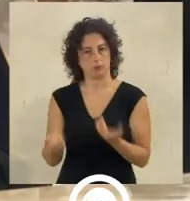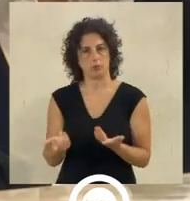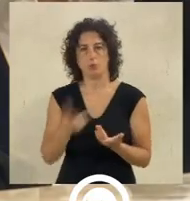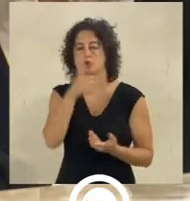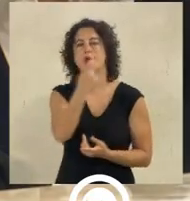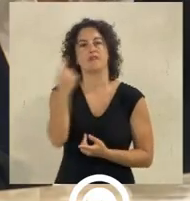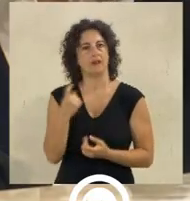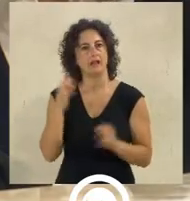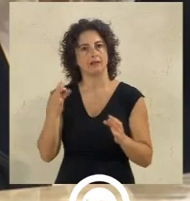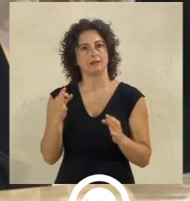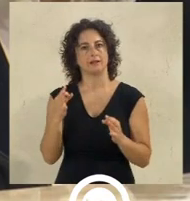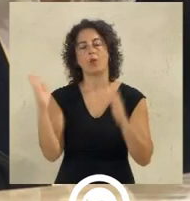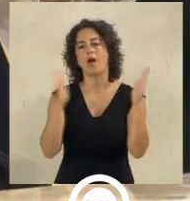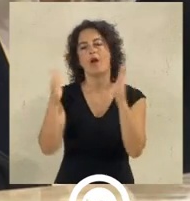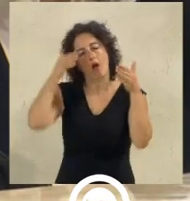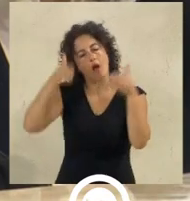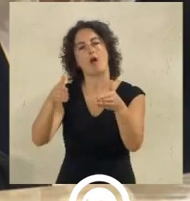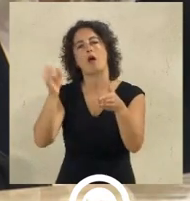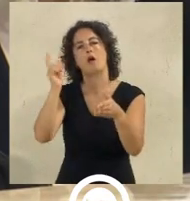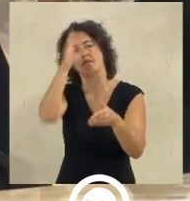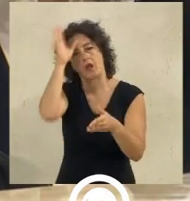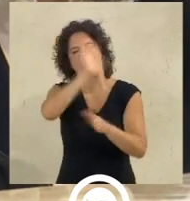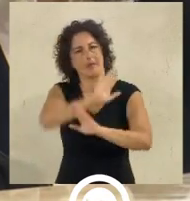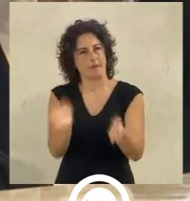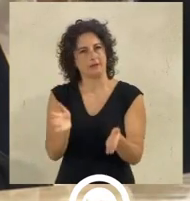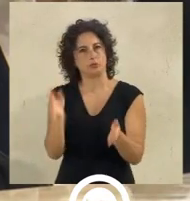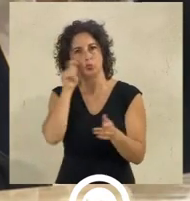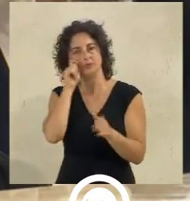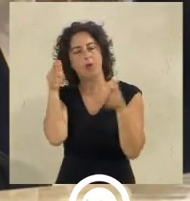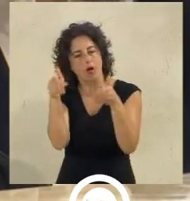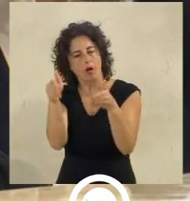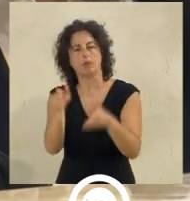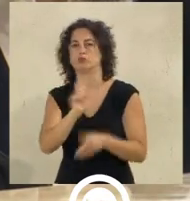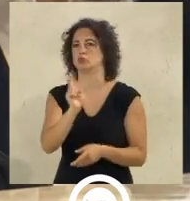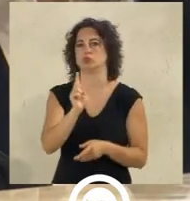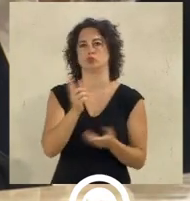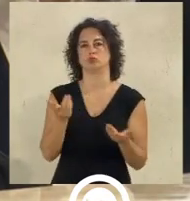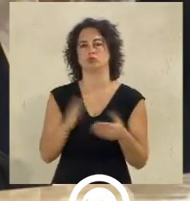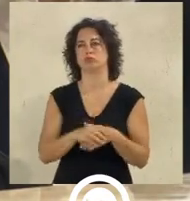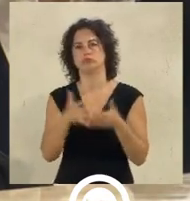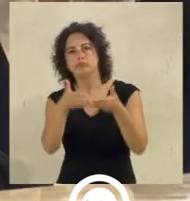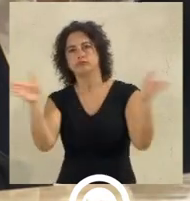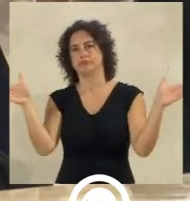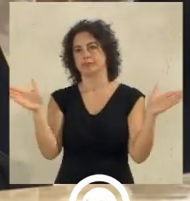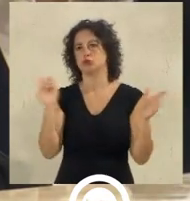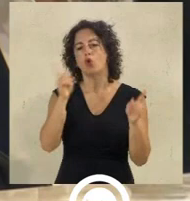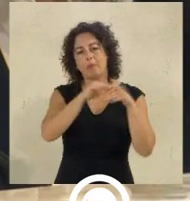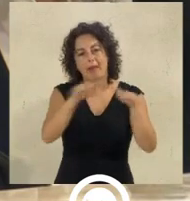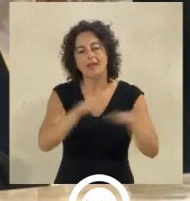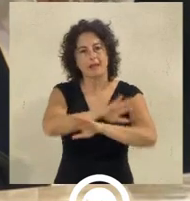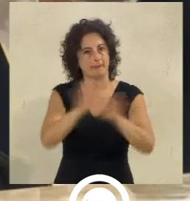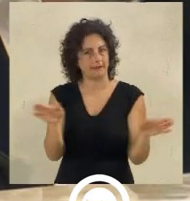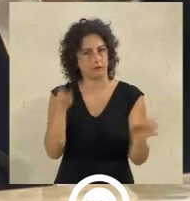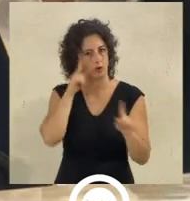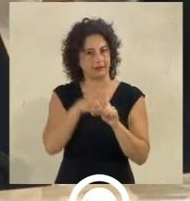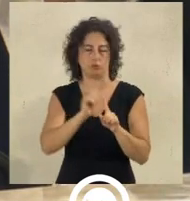necesario romper con la estacionalidad en el tema del turismo, no asociar a Almería a turismo de playa. Entonces, desde